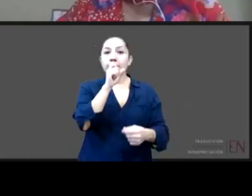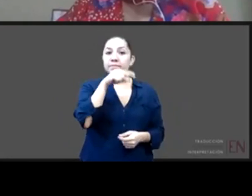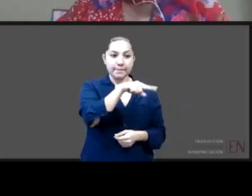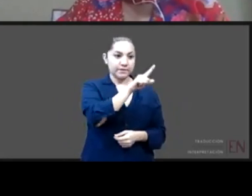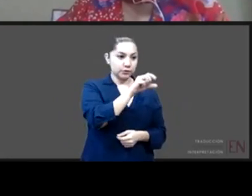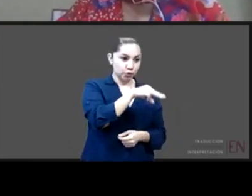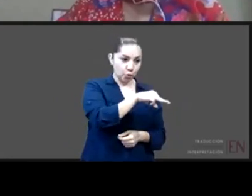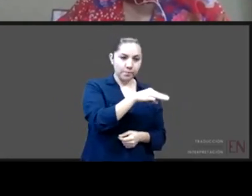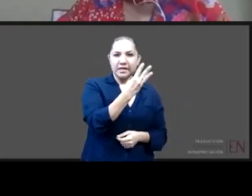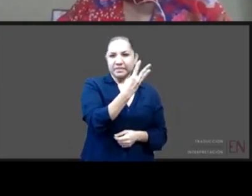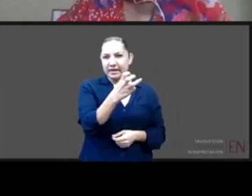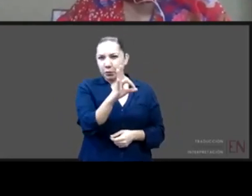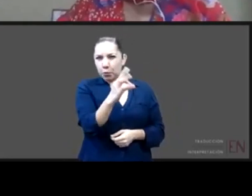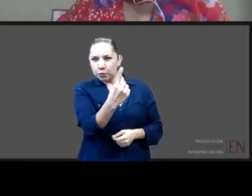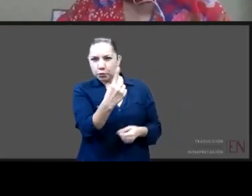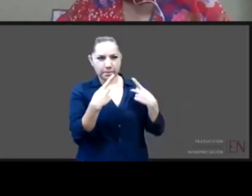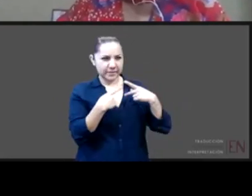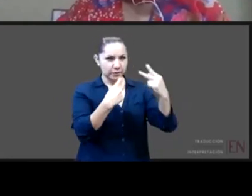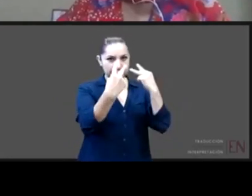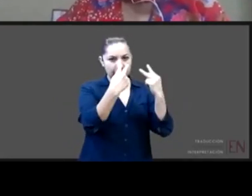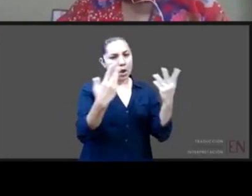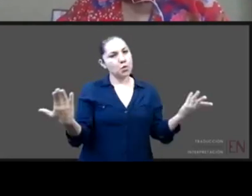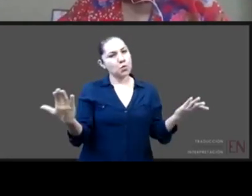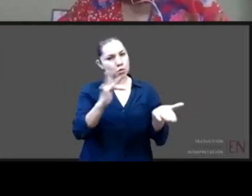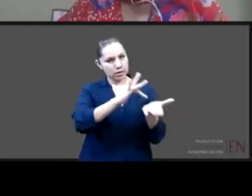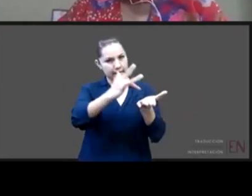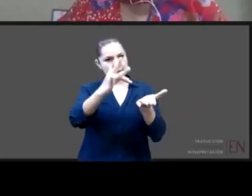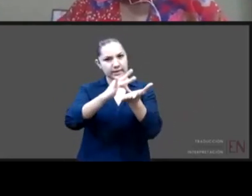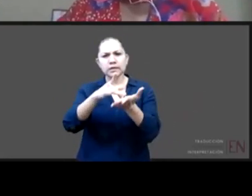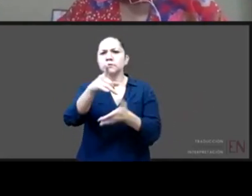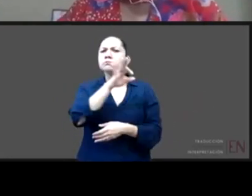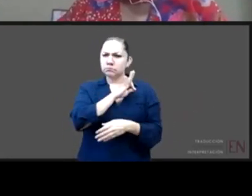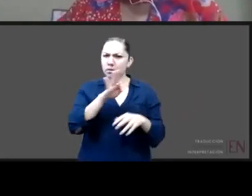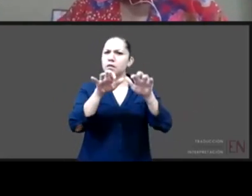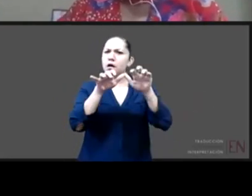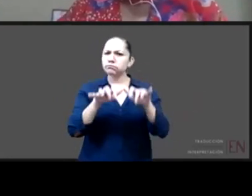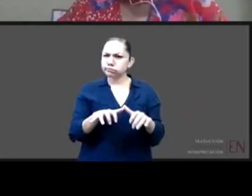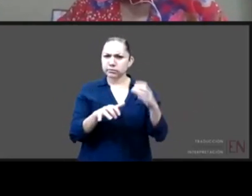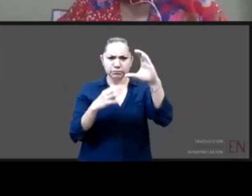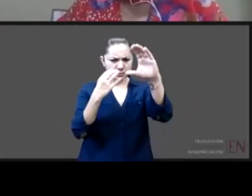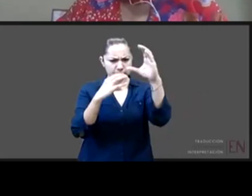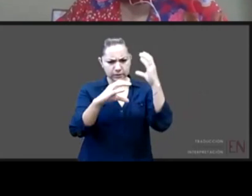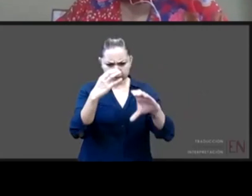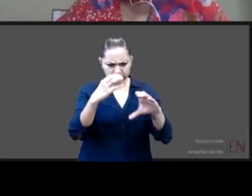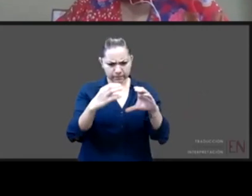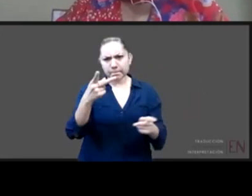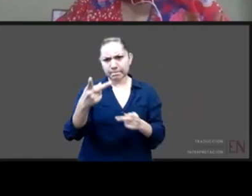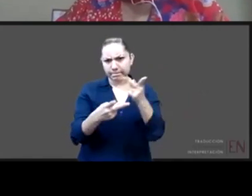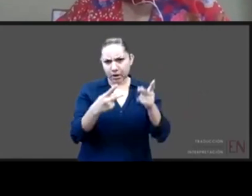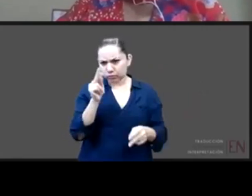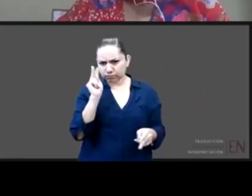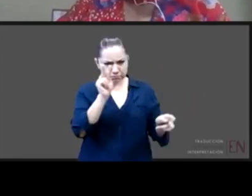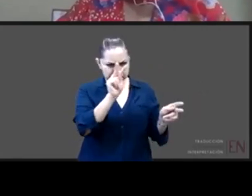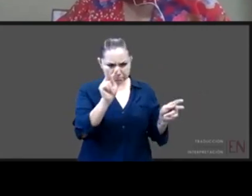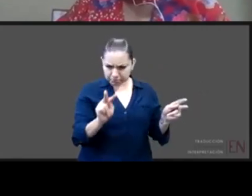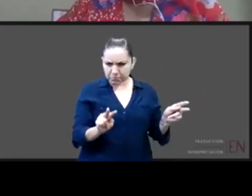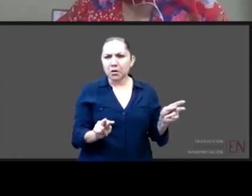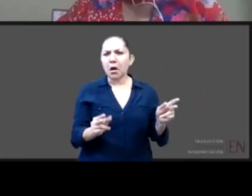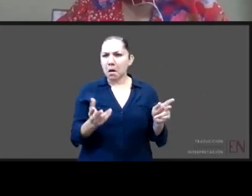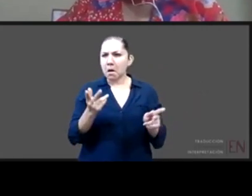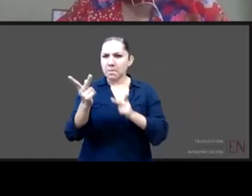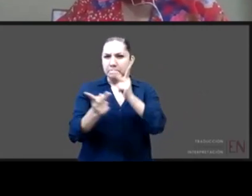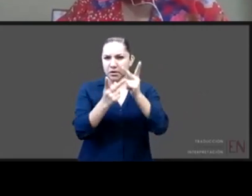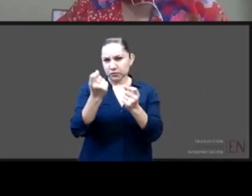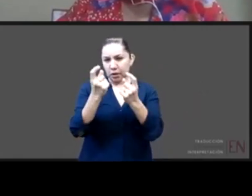341 en el Zoom. Gracias, les invitamos a que hagan sus preguntas en la sección, ya tenemos algunas, y mis colegas en Facebook están